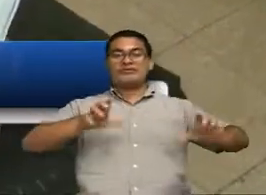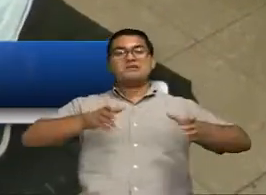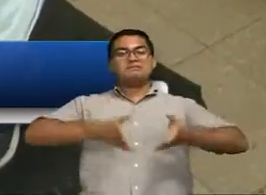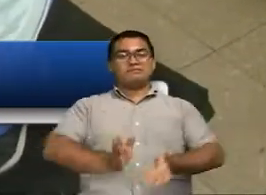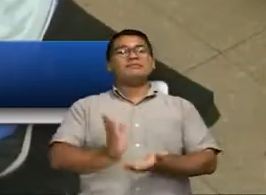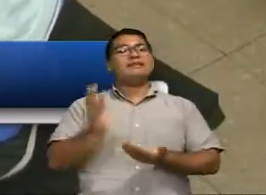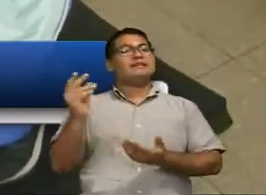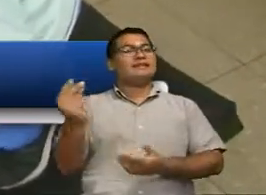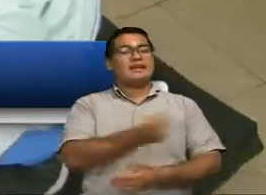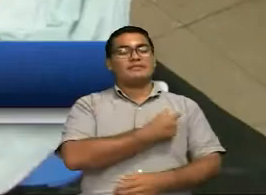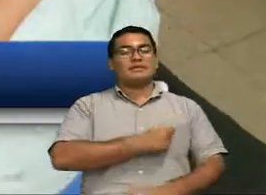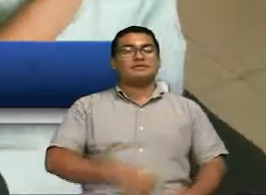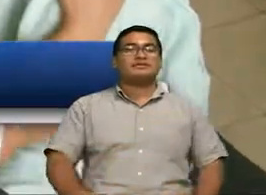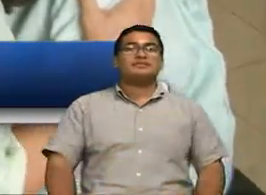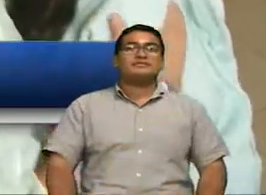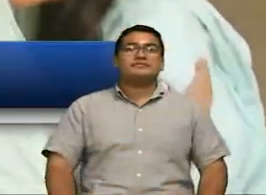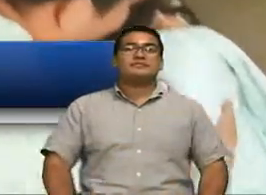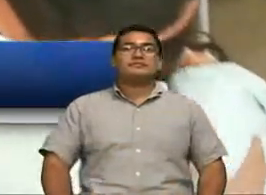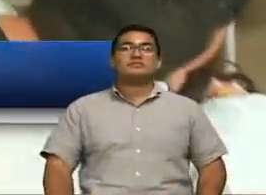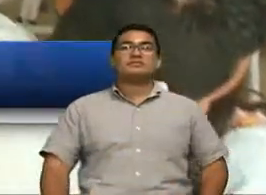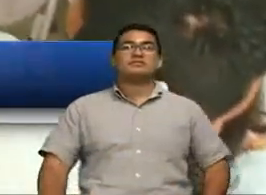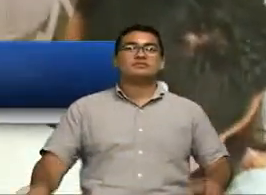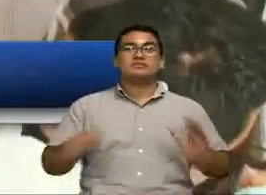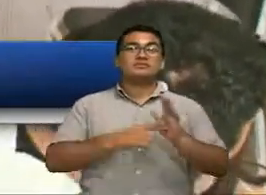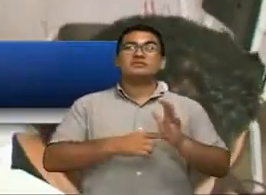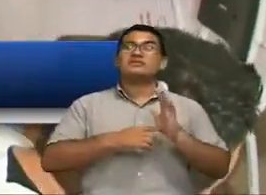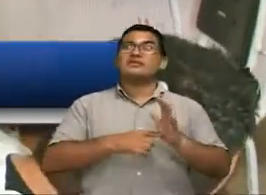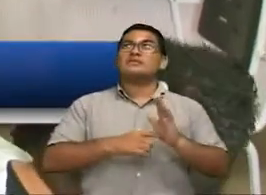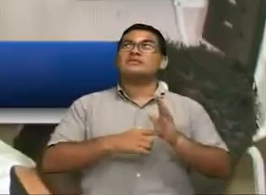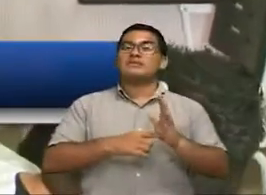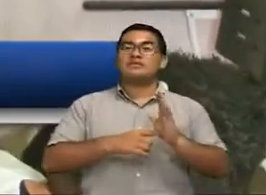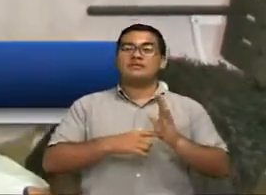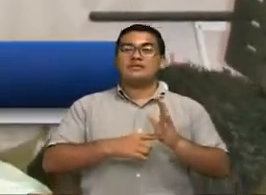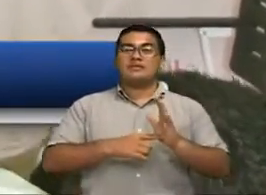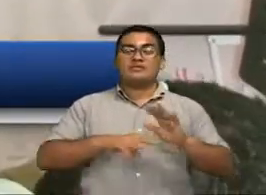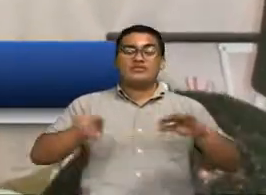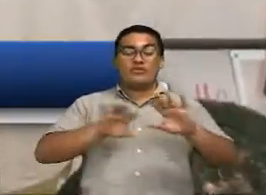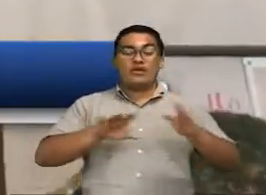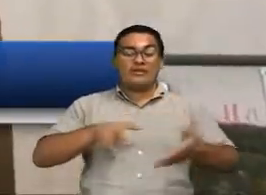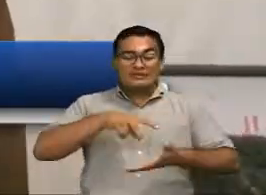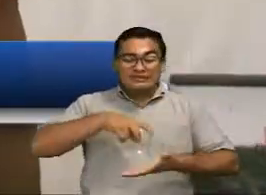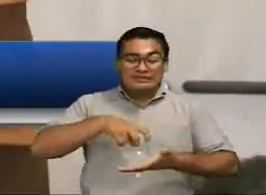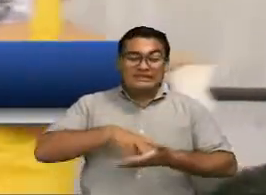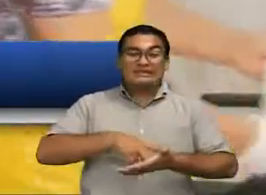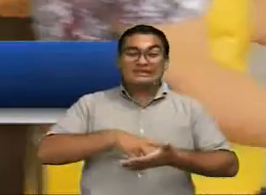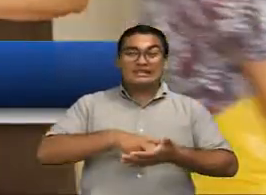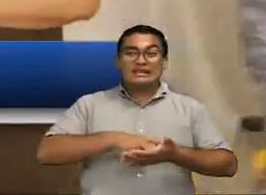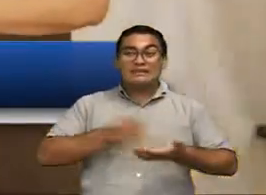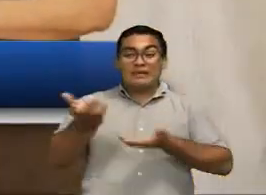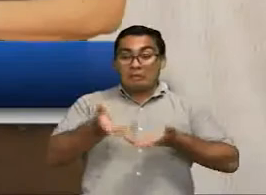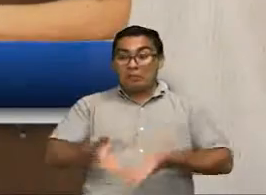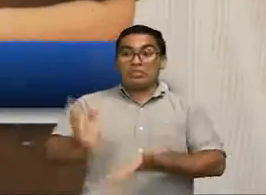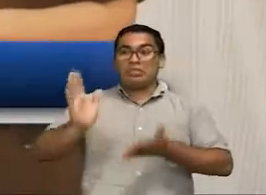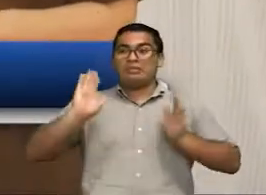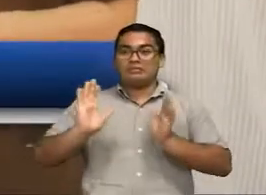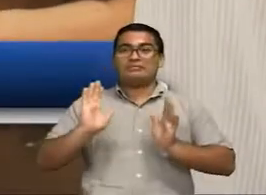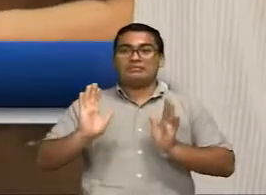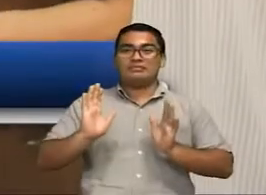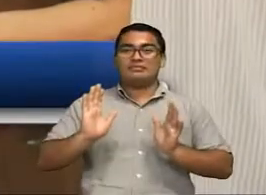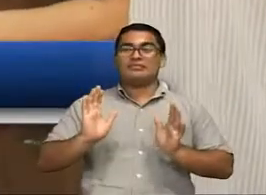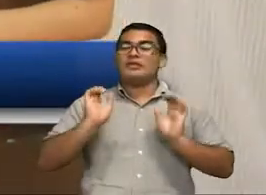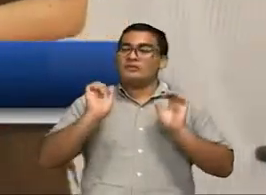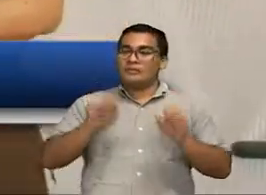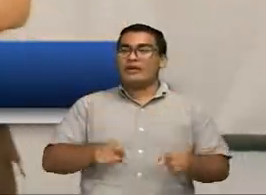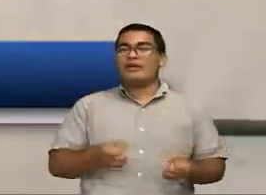doctora, que cuando están en esas posiciones se viene el niño? ¿Ha pasado o no ha pasado? Sí, ha pasado. Precisamente porque esas